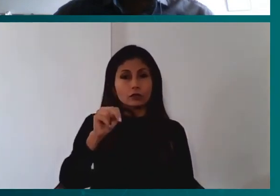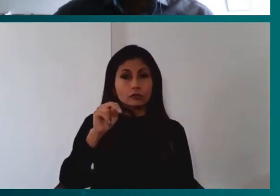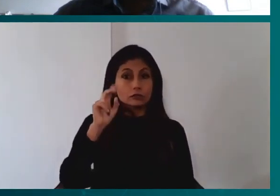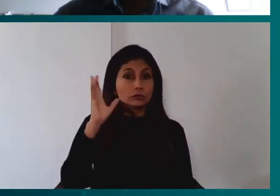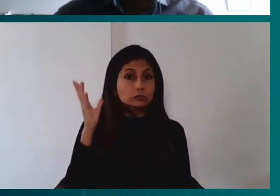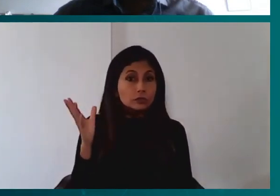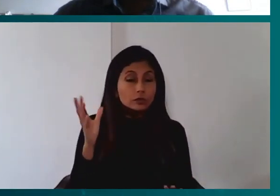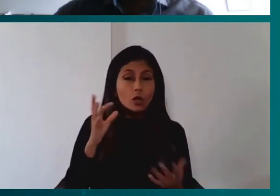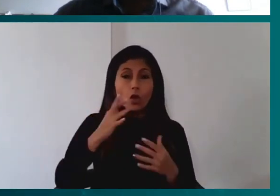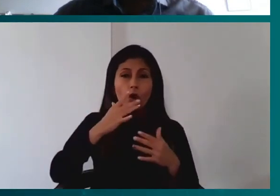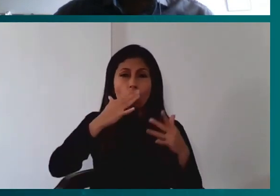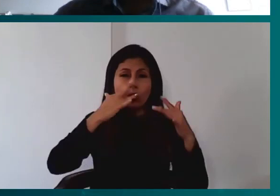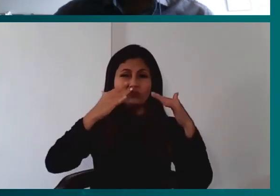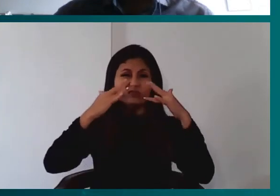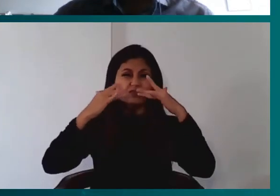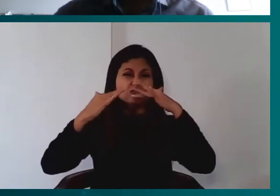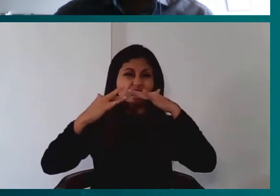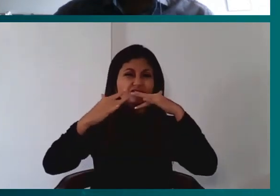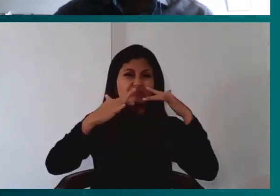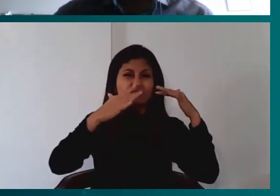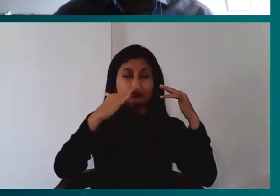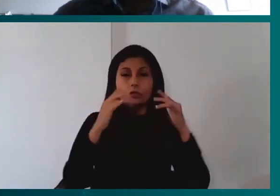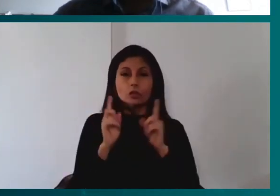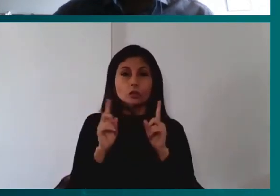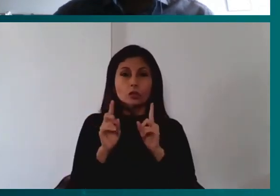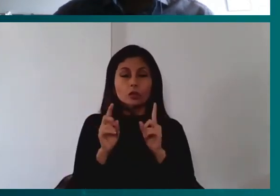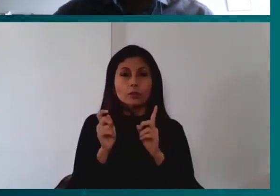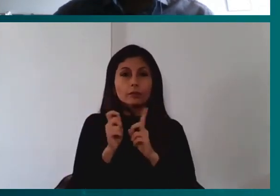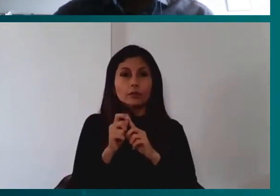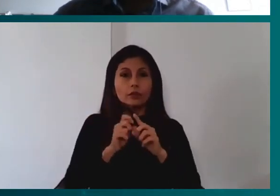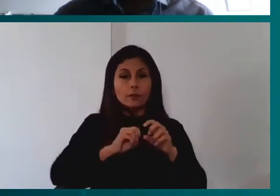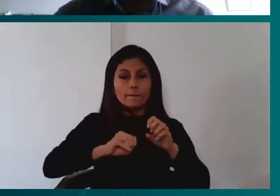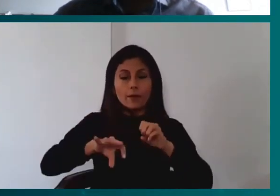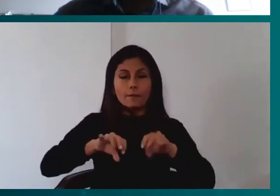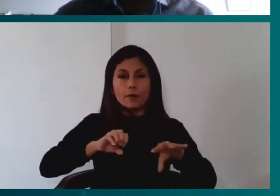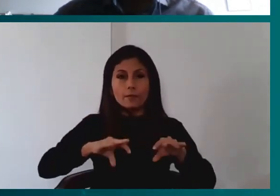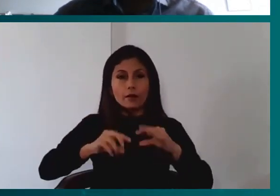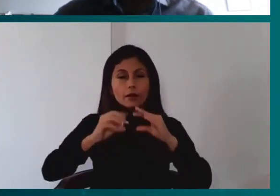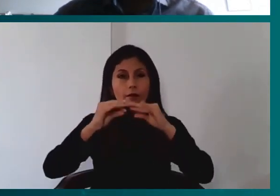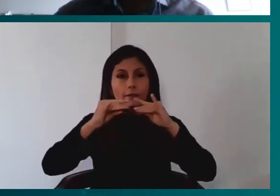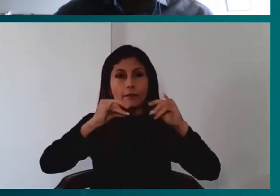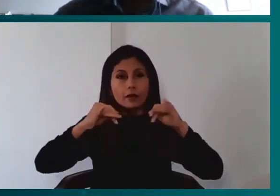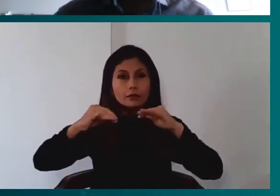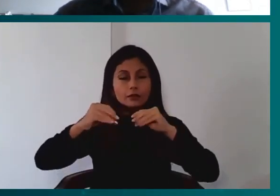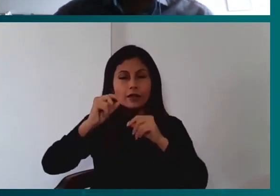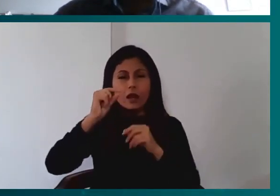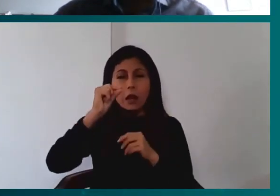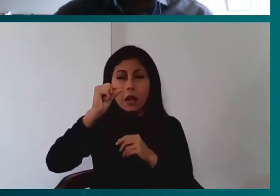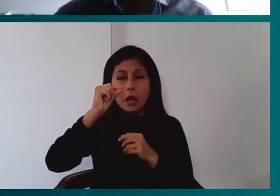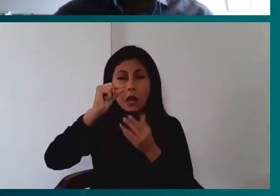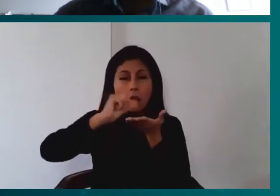hecho, con dispersión de material particulado. Lo que se hace es,